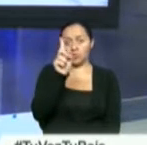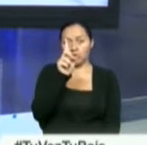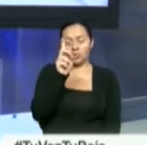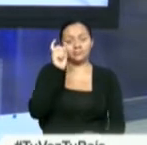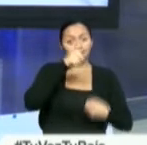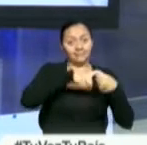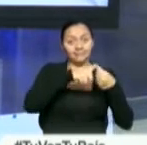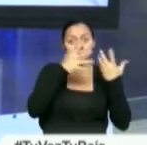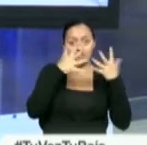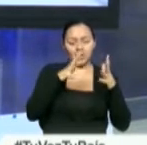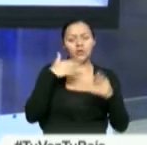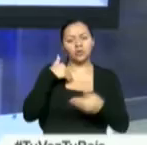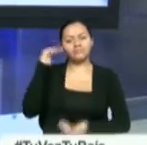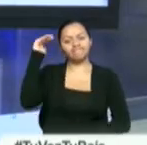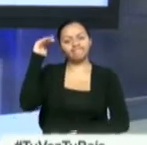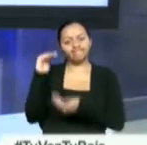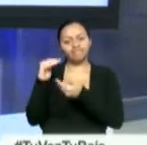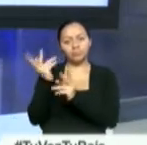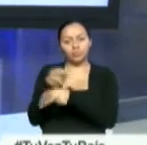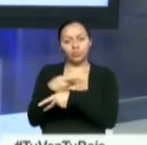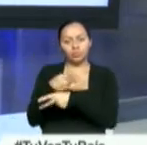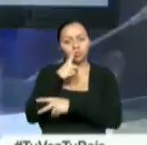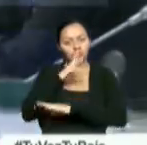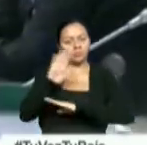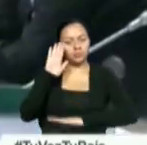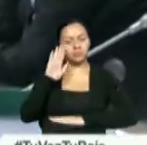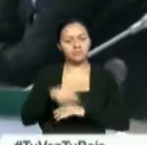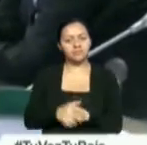reducir la producción de esta materia